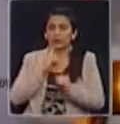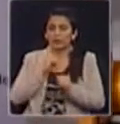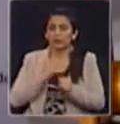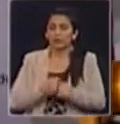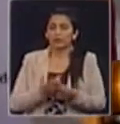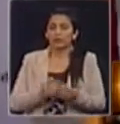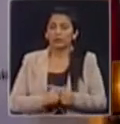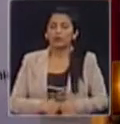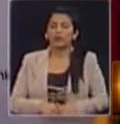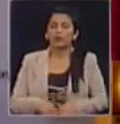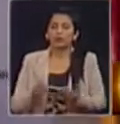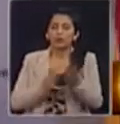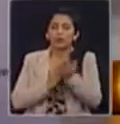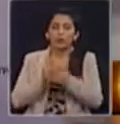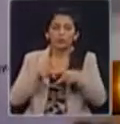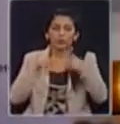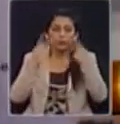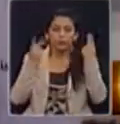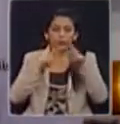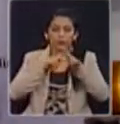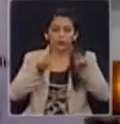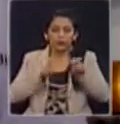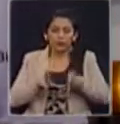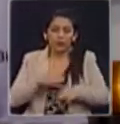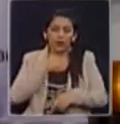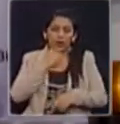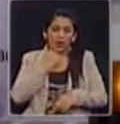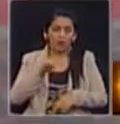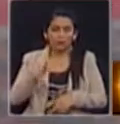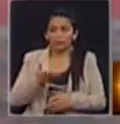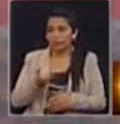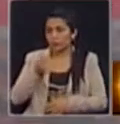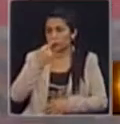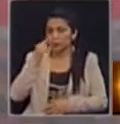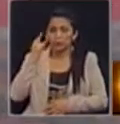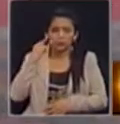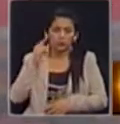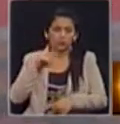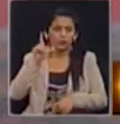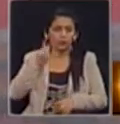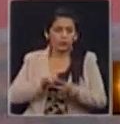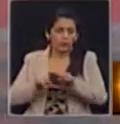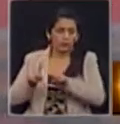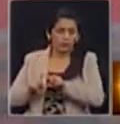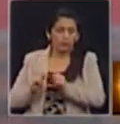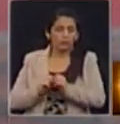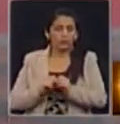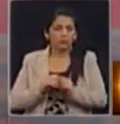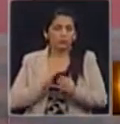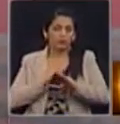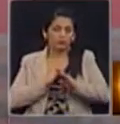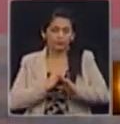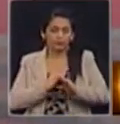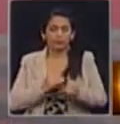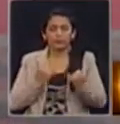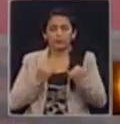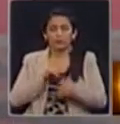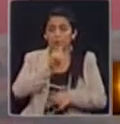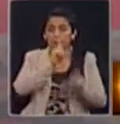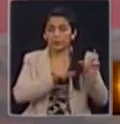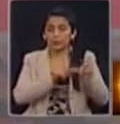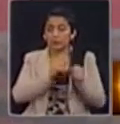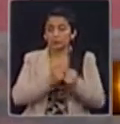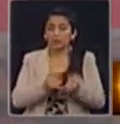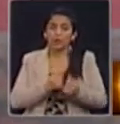a la información sobre las investigaciones en caso de violaciones a los derechos de las personas y dispone que los autores de los delitos sexuales sean